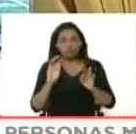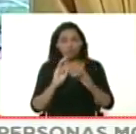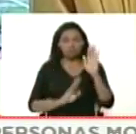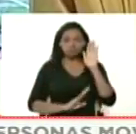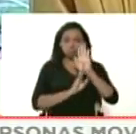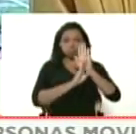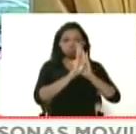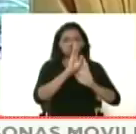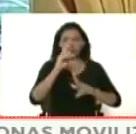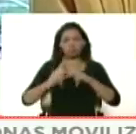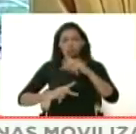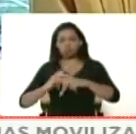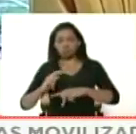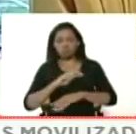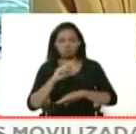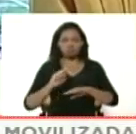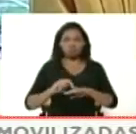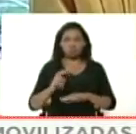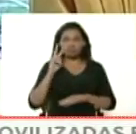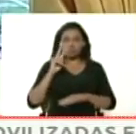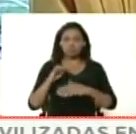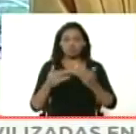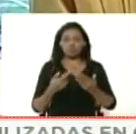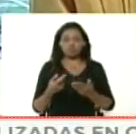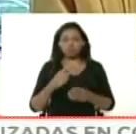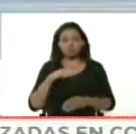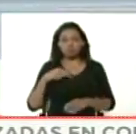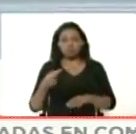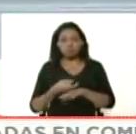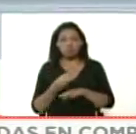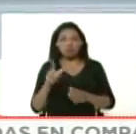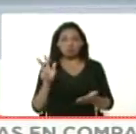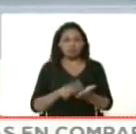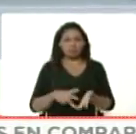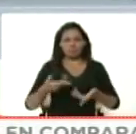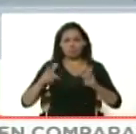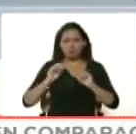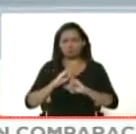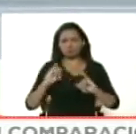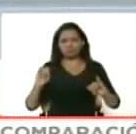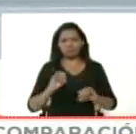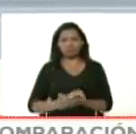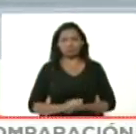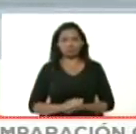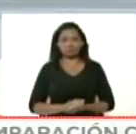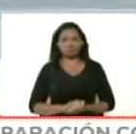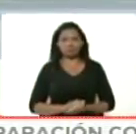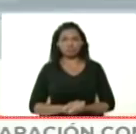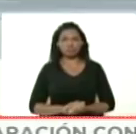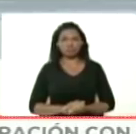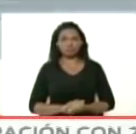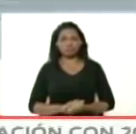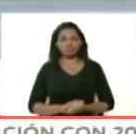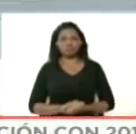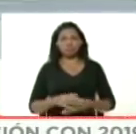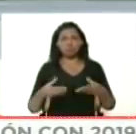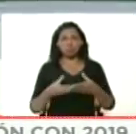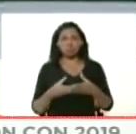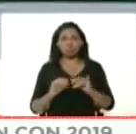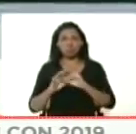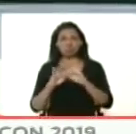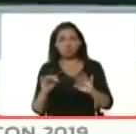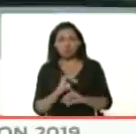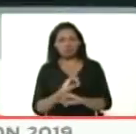elevar la producción nacional. Eso es lo que estamos buscando aprobado de una vez. Y va informe al Comité de Comercio Exterior que esto